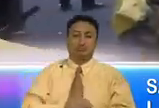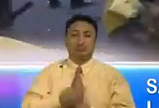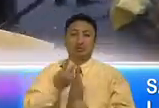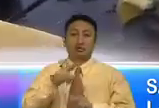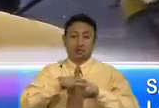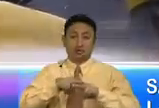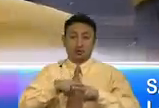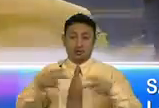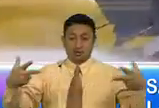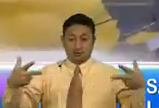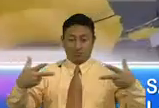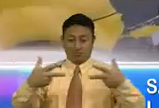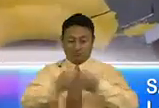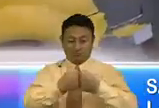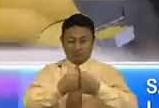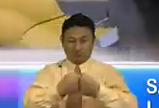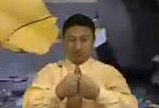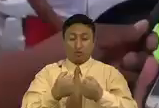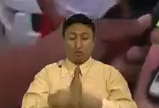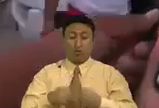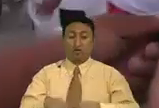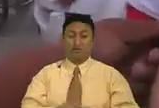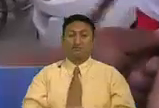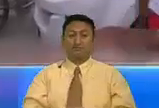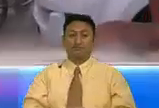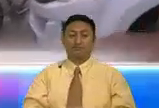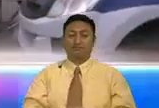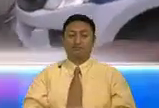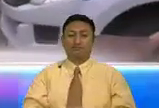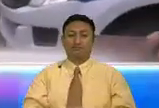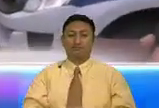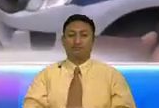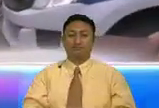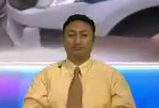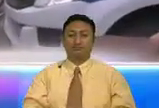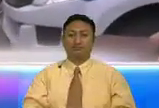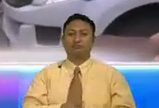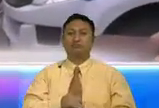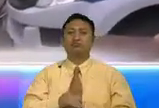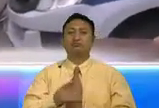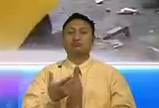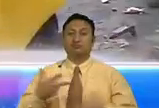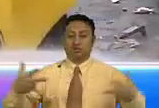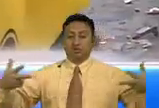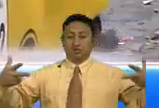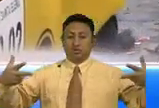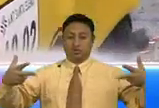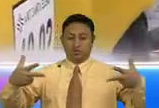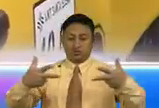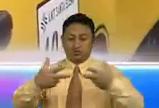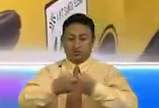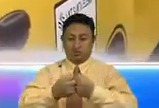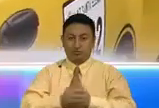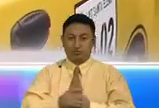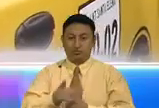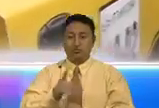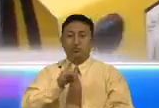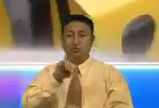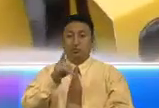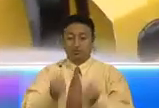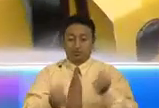impactaron frontalmente, ocasionando la tragedia. La tipología del accidente es un choque frontal excéntrico. Uno de los dos vehículos invadió